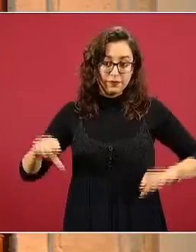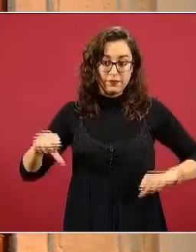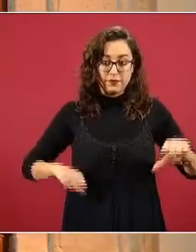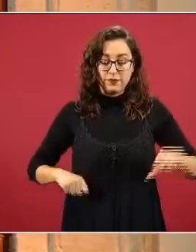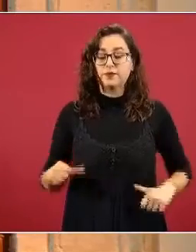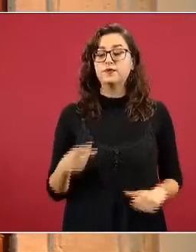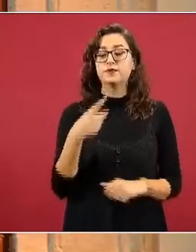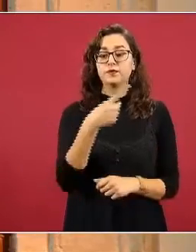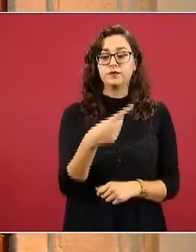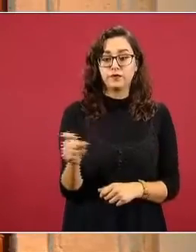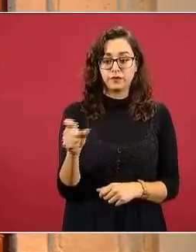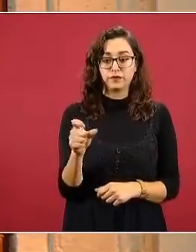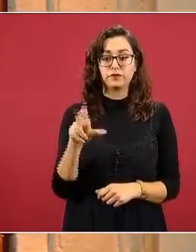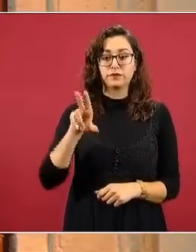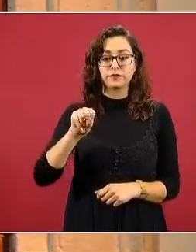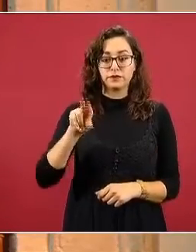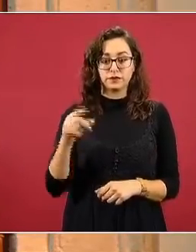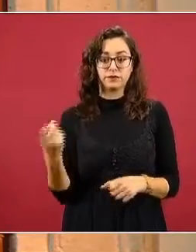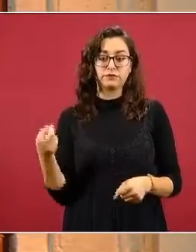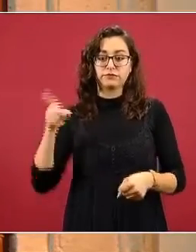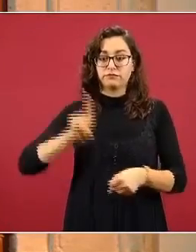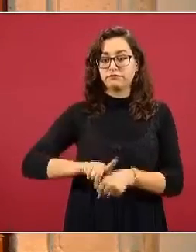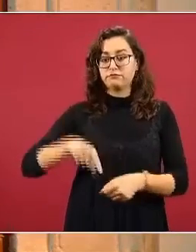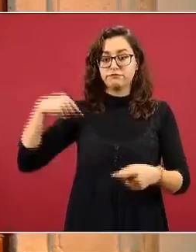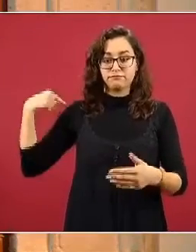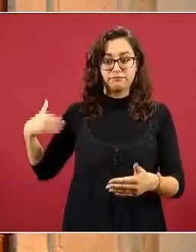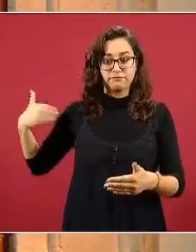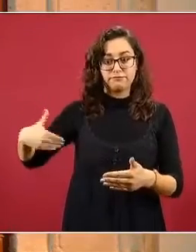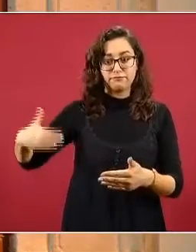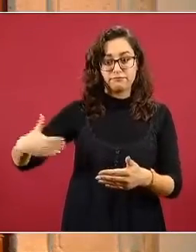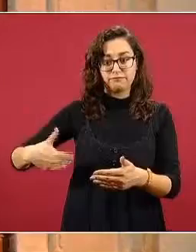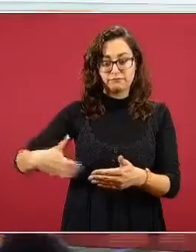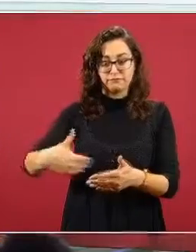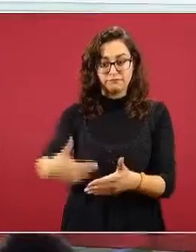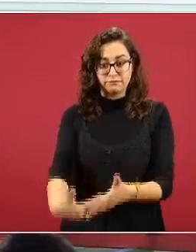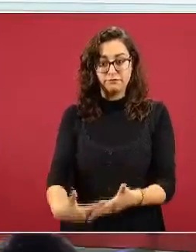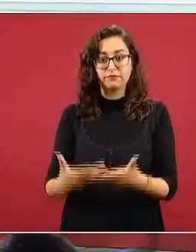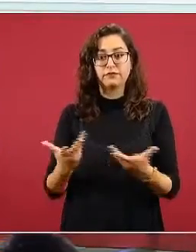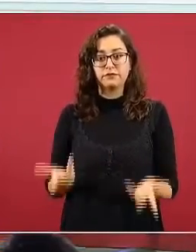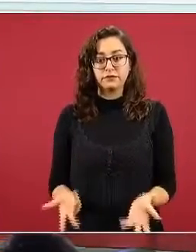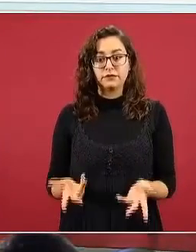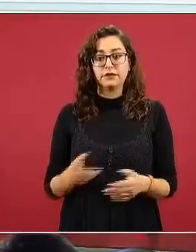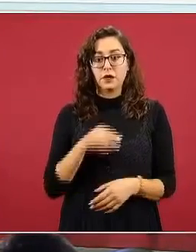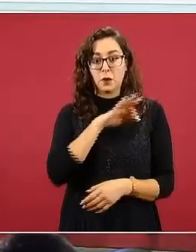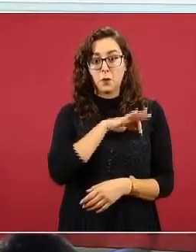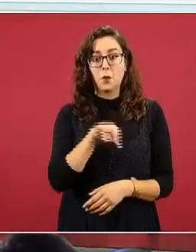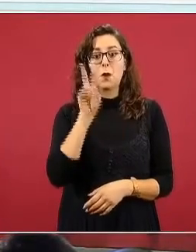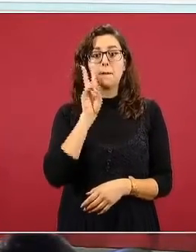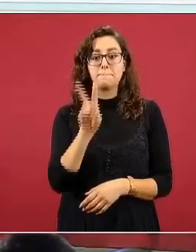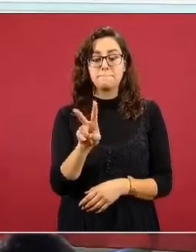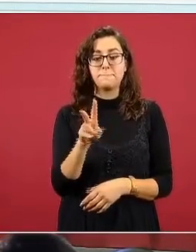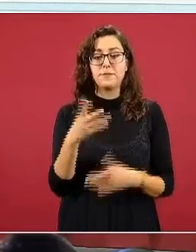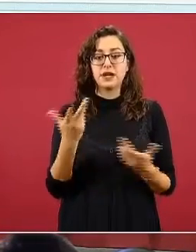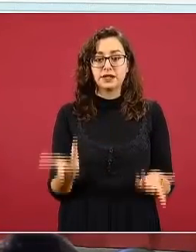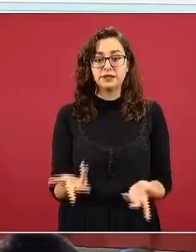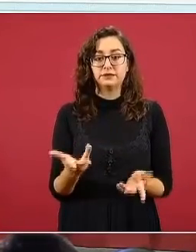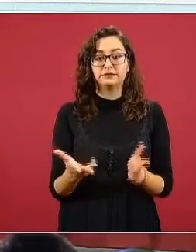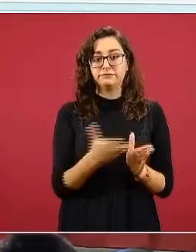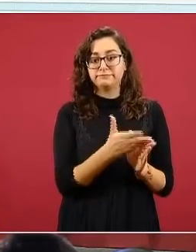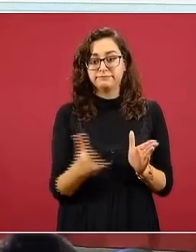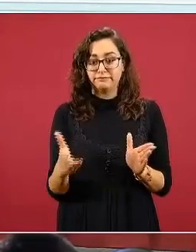ya 180 días que han transcurrido. Como pueden ver, prácticamente quedan muy pocos días de enero, en el que ya